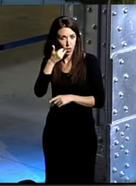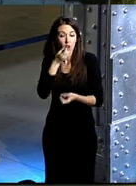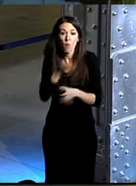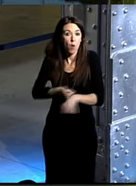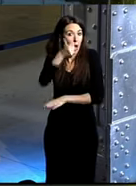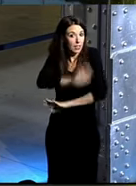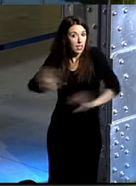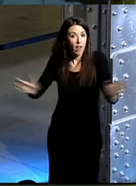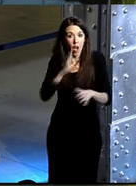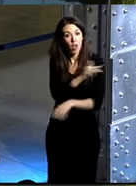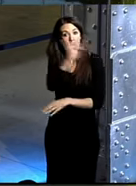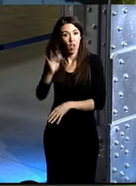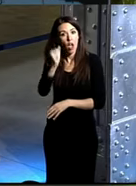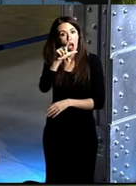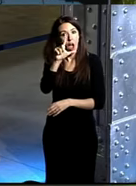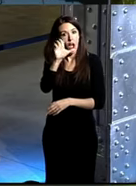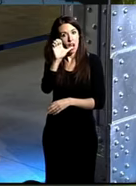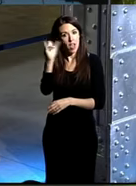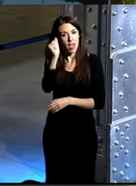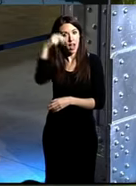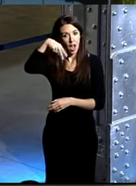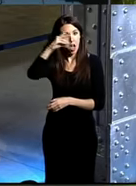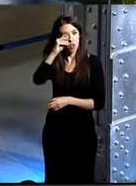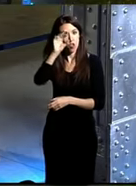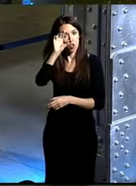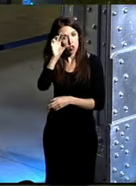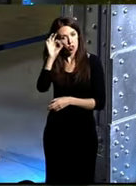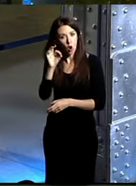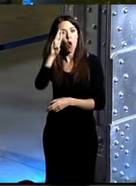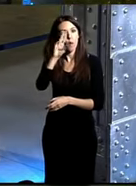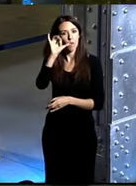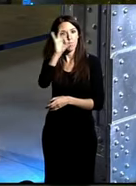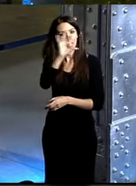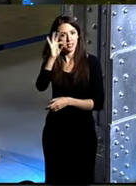Bueno, y sin más, paso la palabra a Alejandro Piscitelli, cuando quieras.